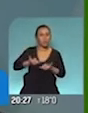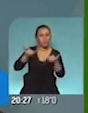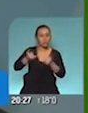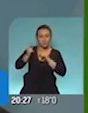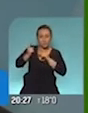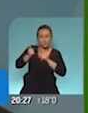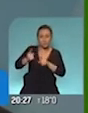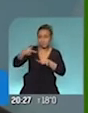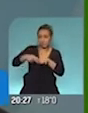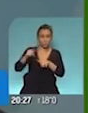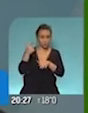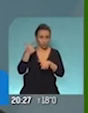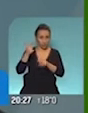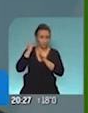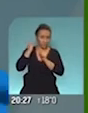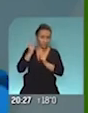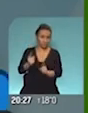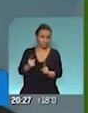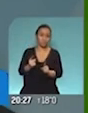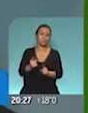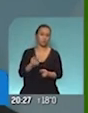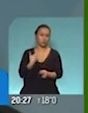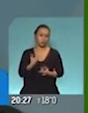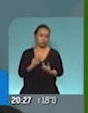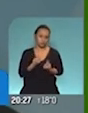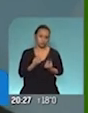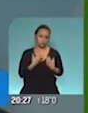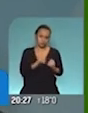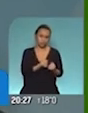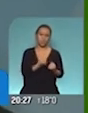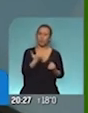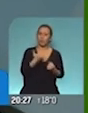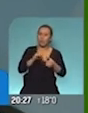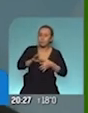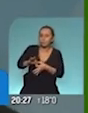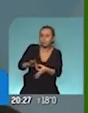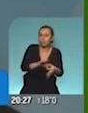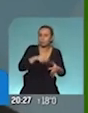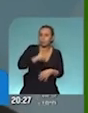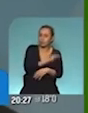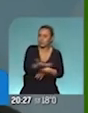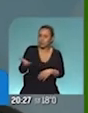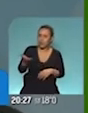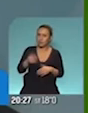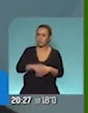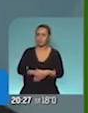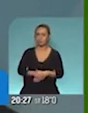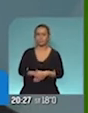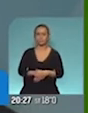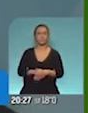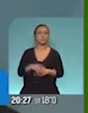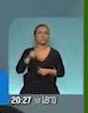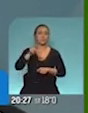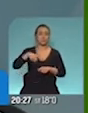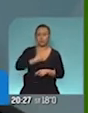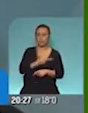hay, no es que solamente lo sale a decir, sino que tenemos que pensar qué es lo que está pasando en nuestro país a nivel institucional para que una